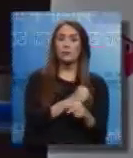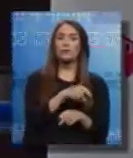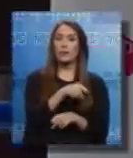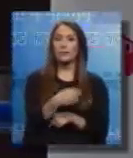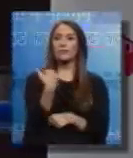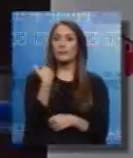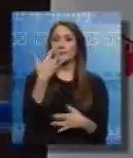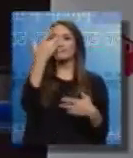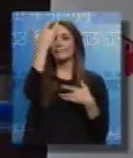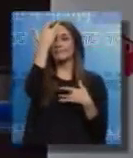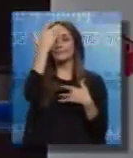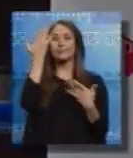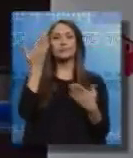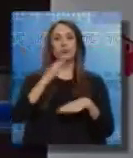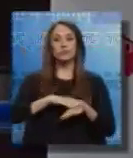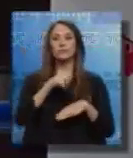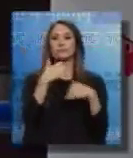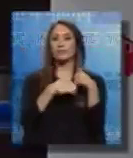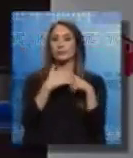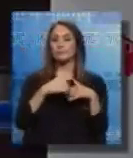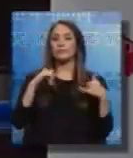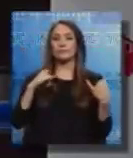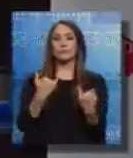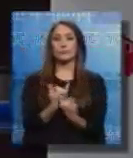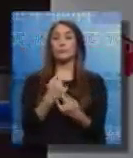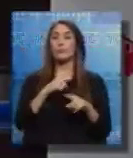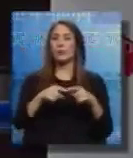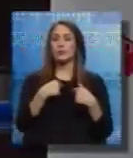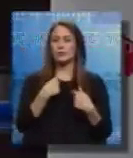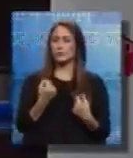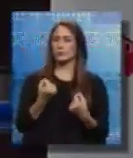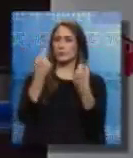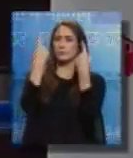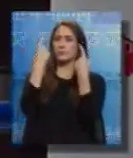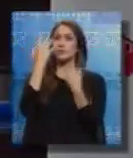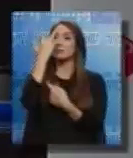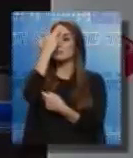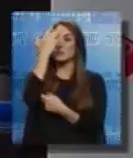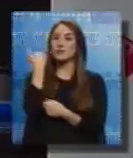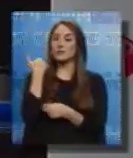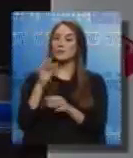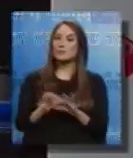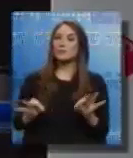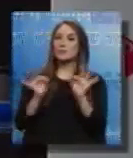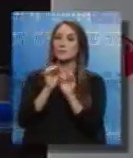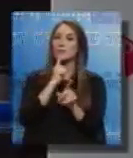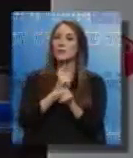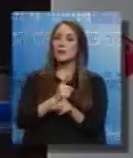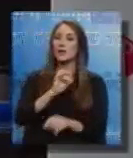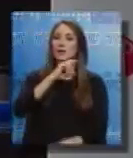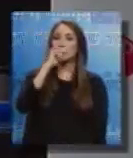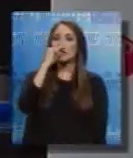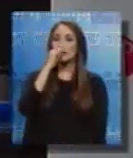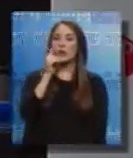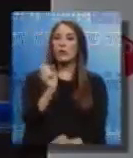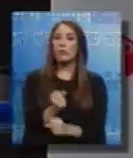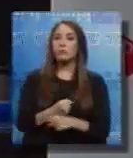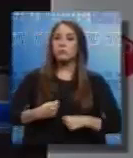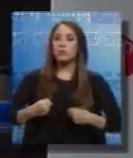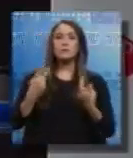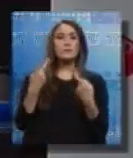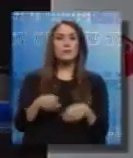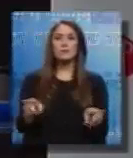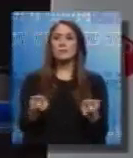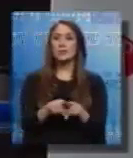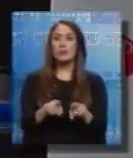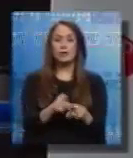esta problemática. Pero lo que a mí me llamó más la atención es que empezamos a tener un importante porcentaje de niños con sobrepeso y obesidad